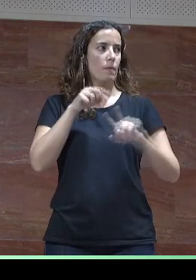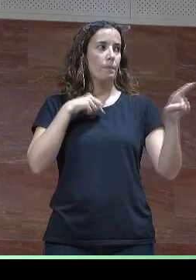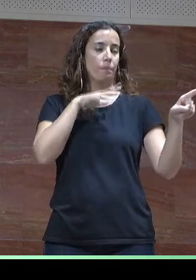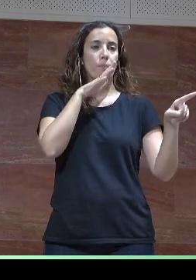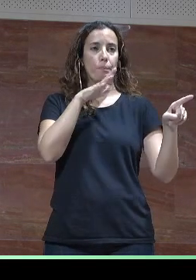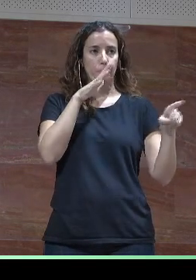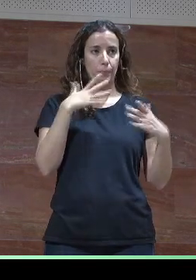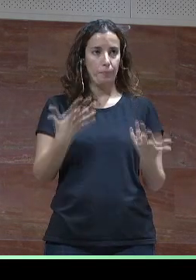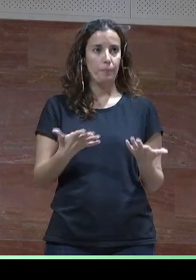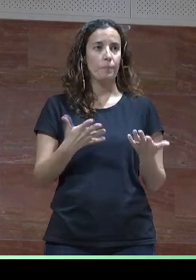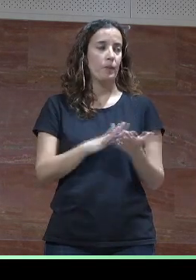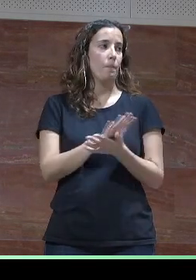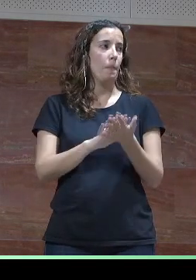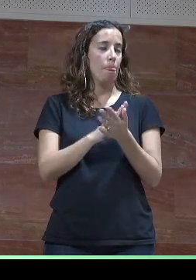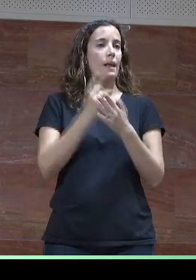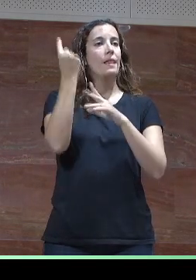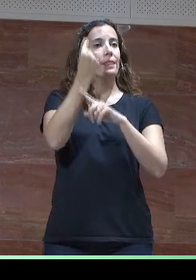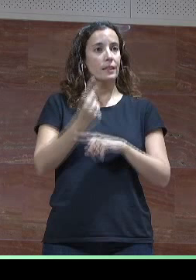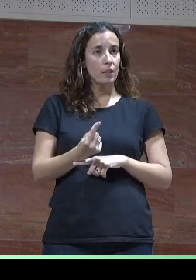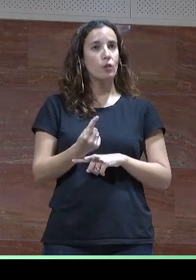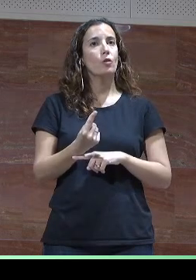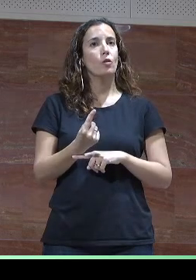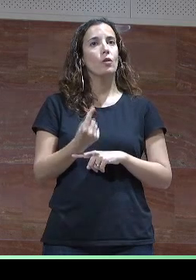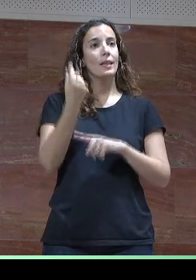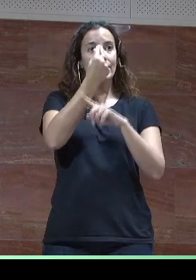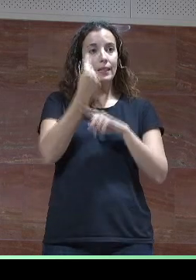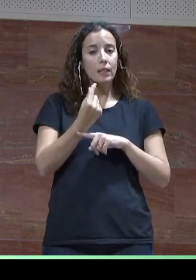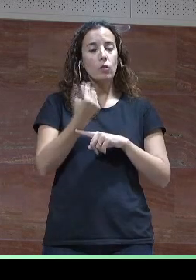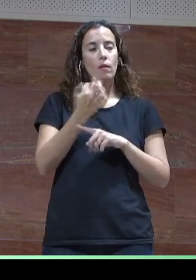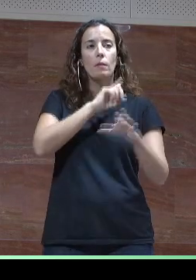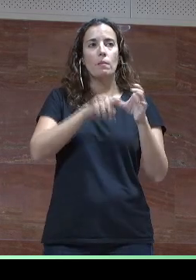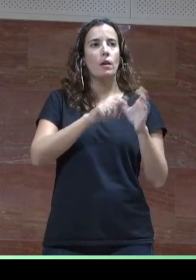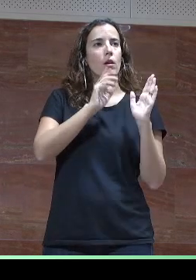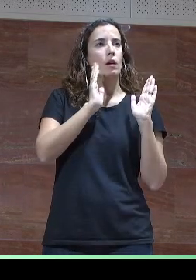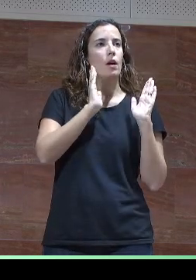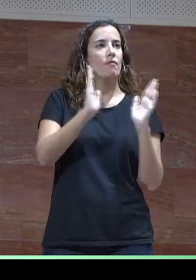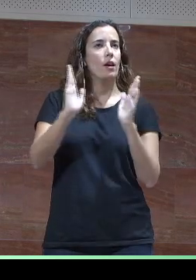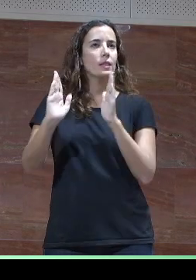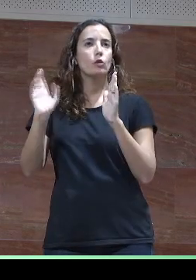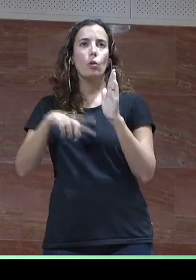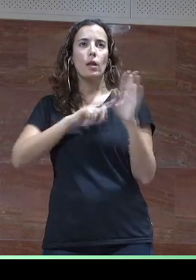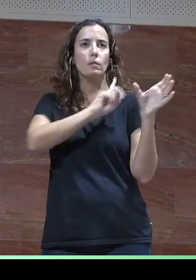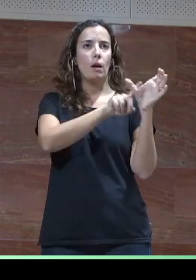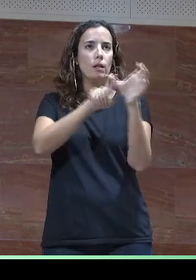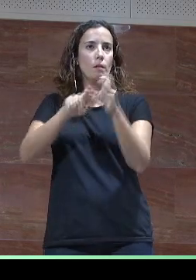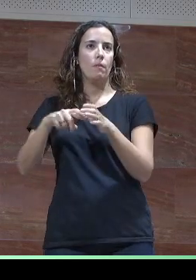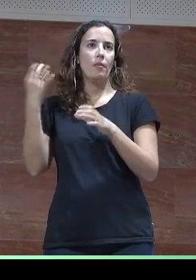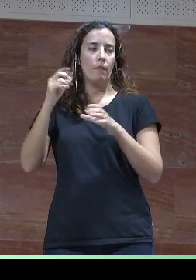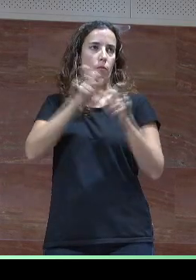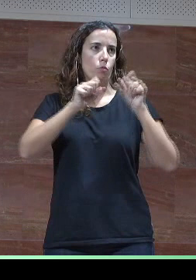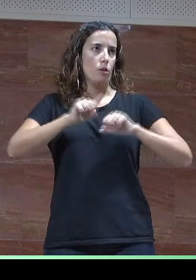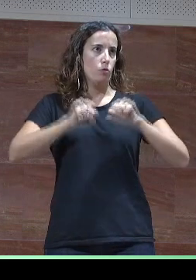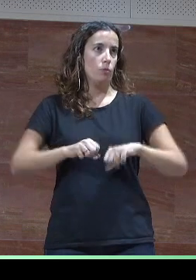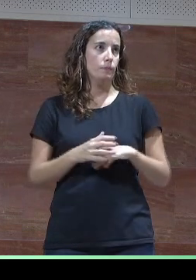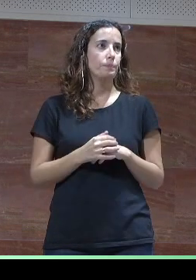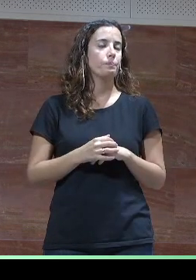hablando en todos los aspectos del diseño, la participación. Yo creo que esto es fundamental. También ha salido el tema del diseño participativo. Y en ese